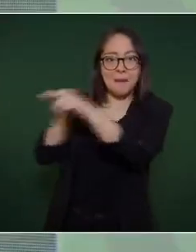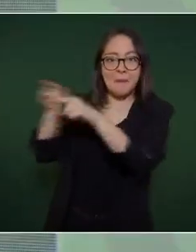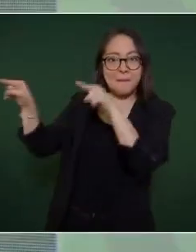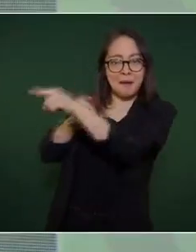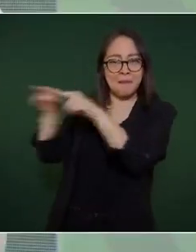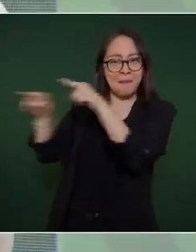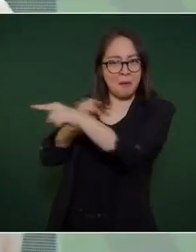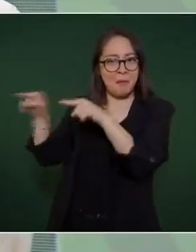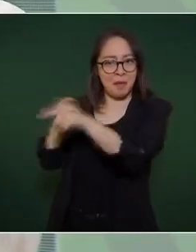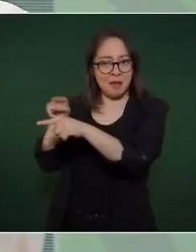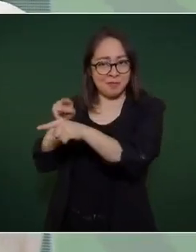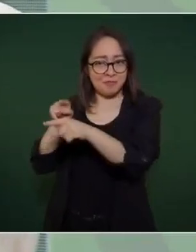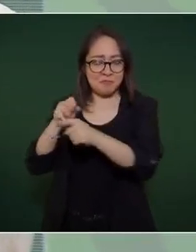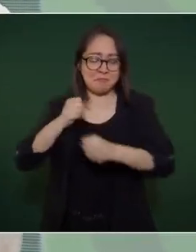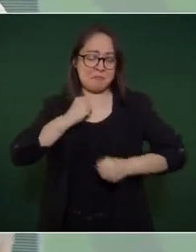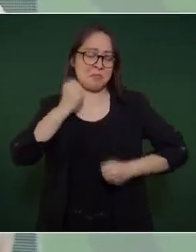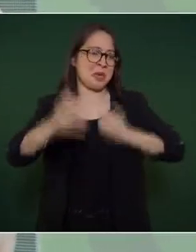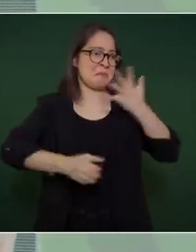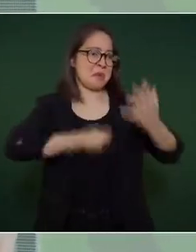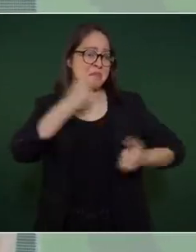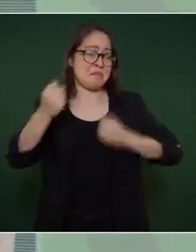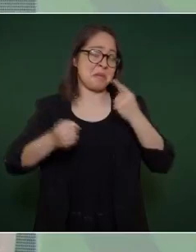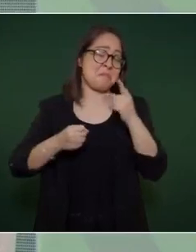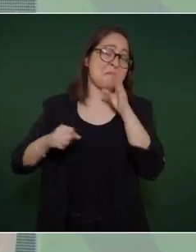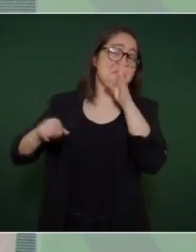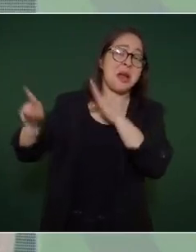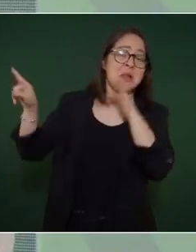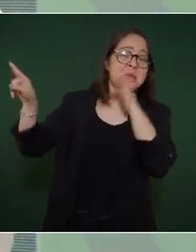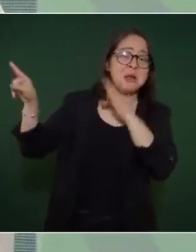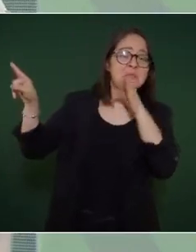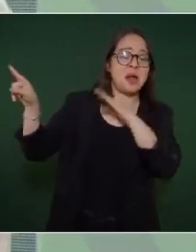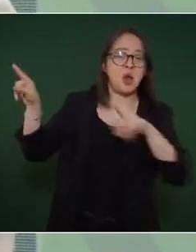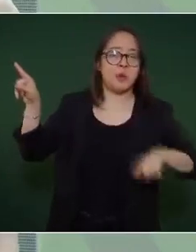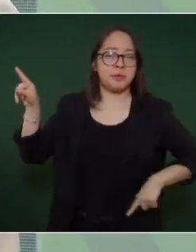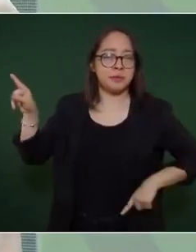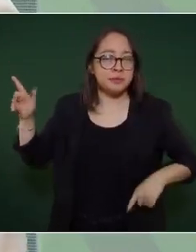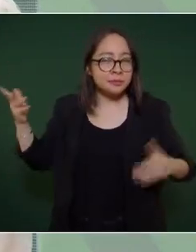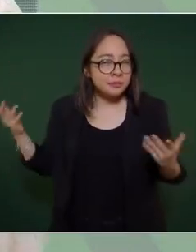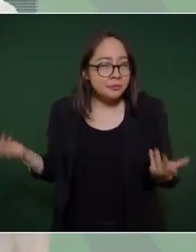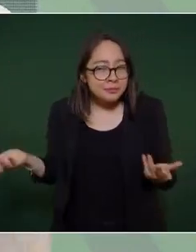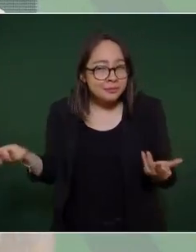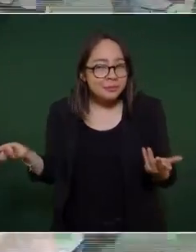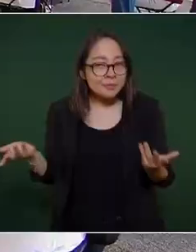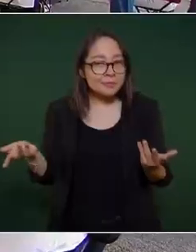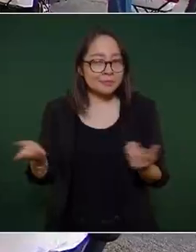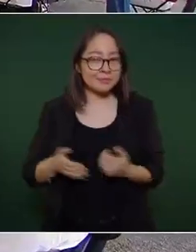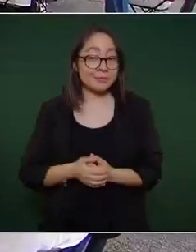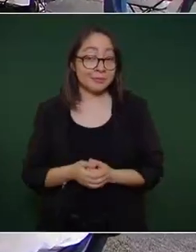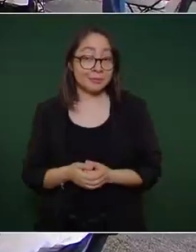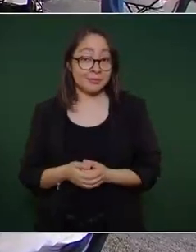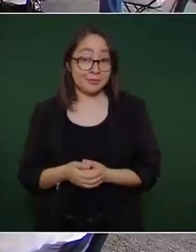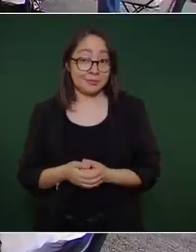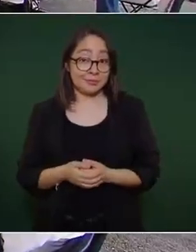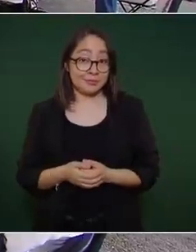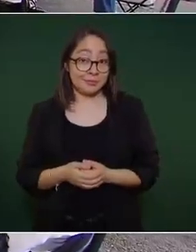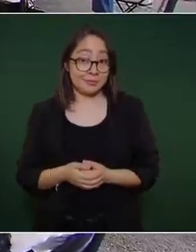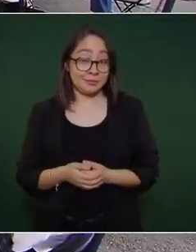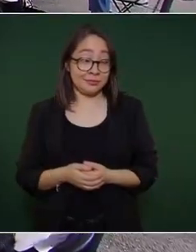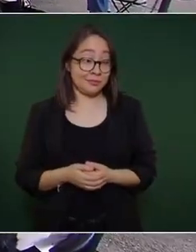lo externan, lo declaran. Si no avanzamos,